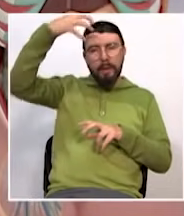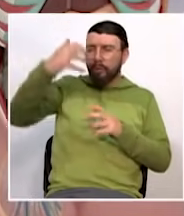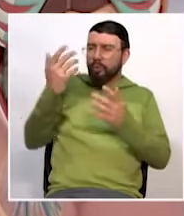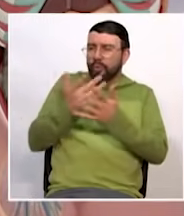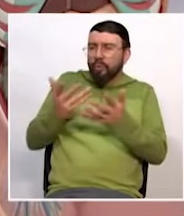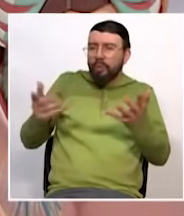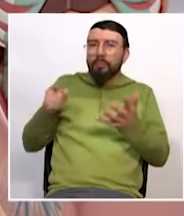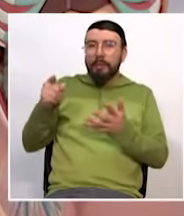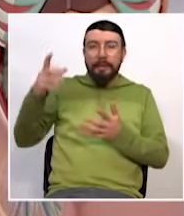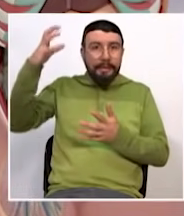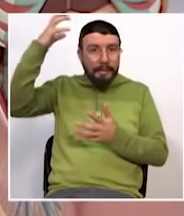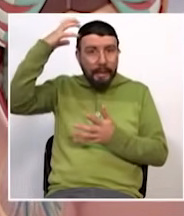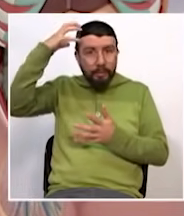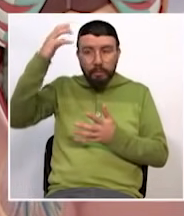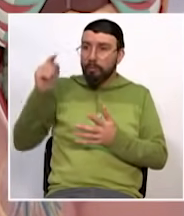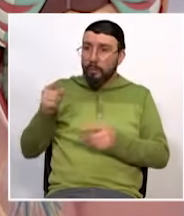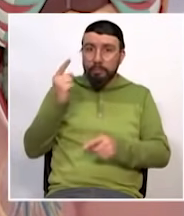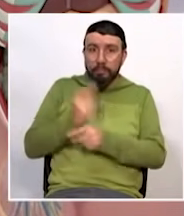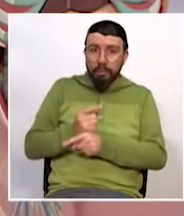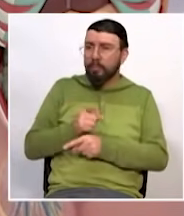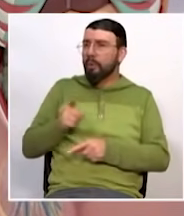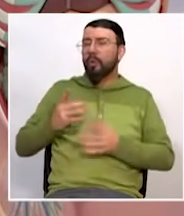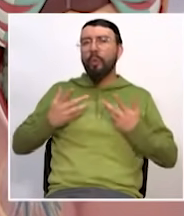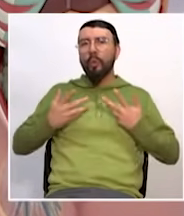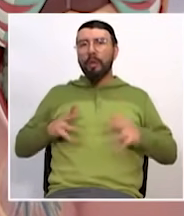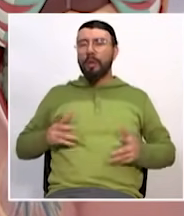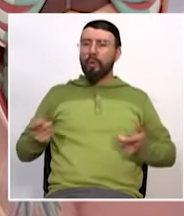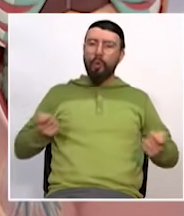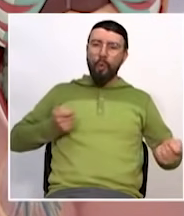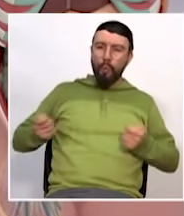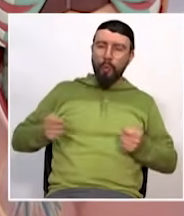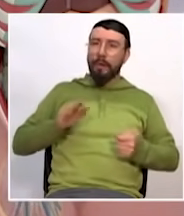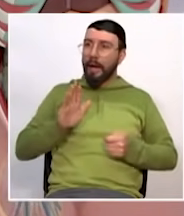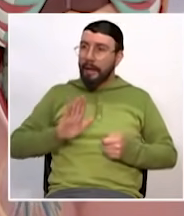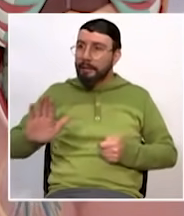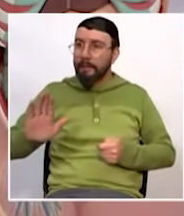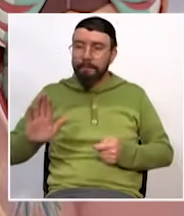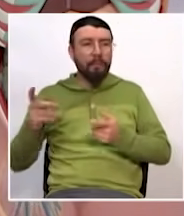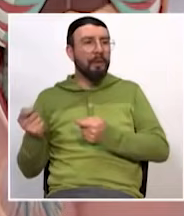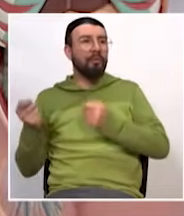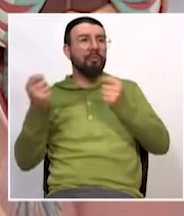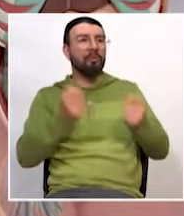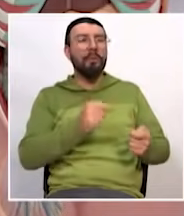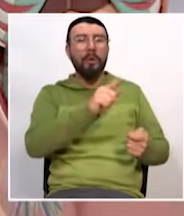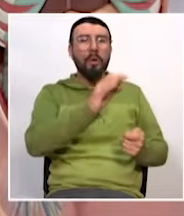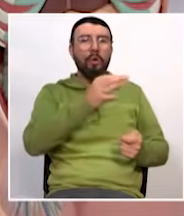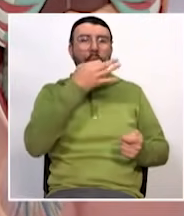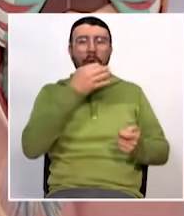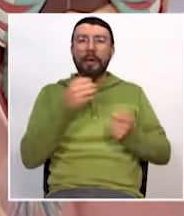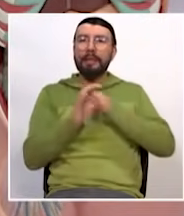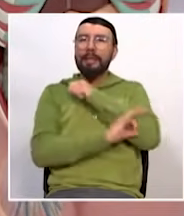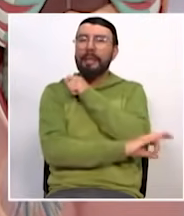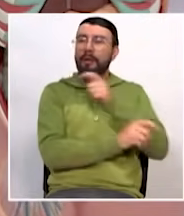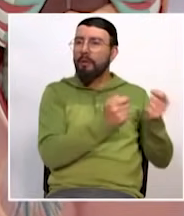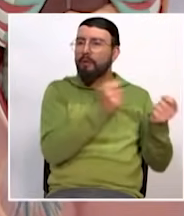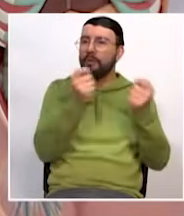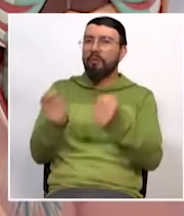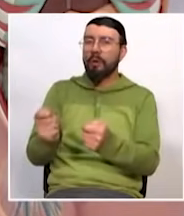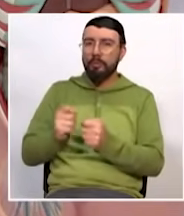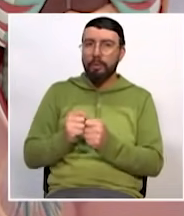consecuencia cualquier problema del comportamiento de la conducta lo remiten a los psicofármacos nosotros sabemos